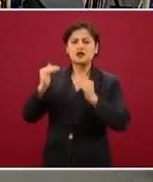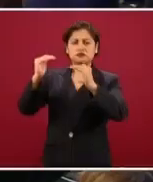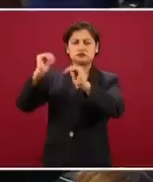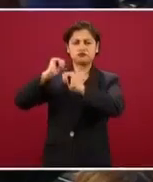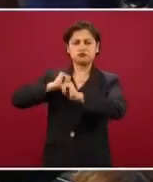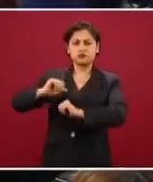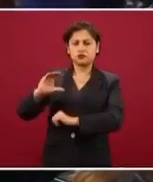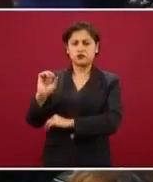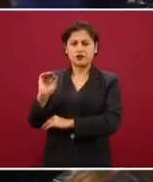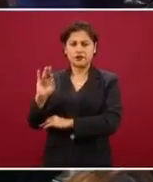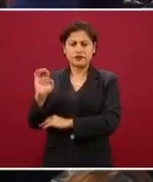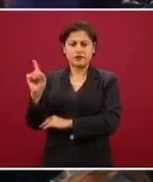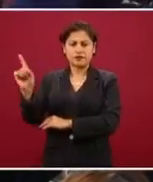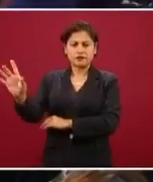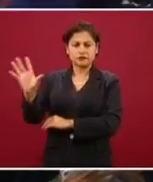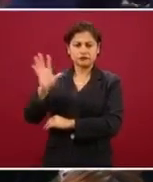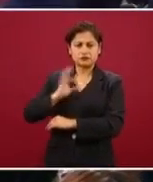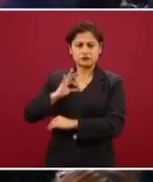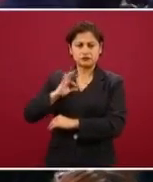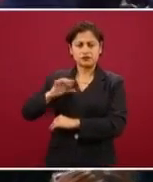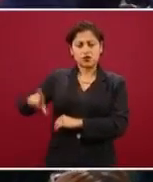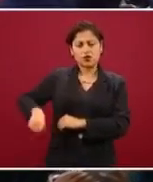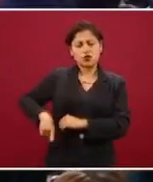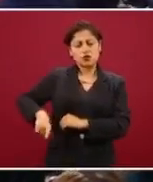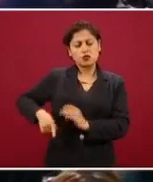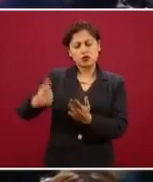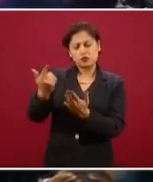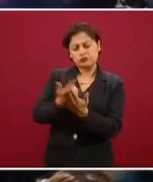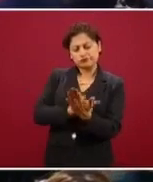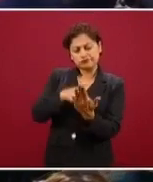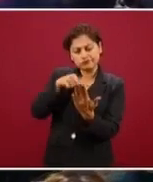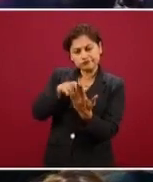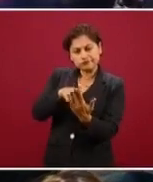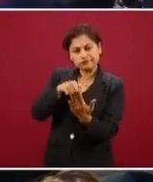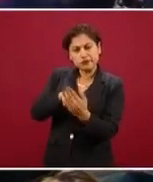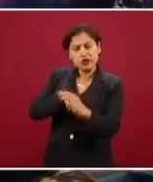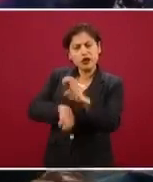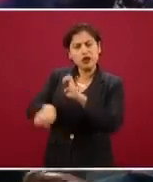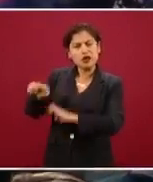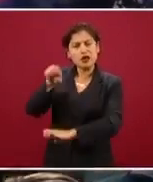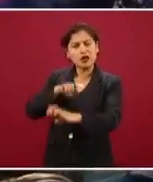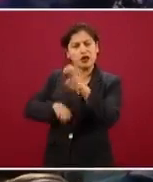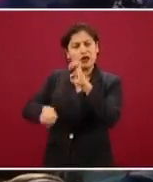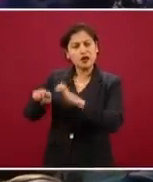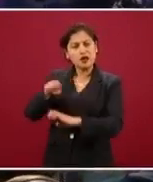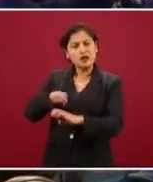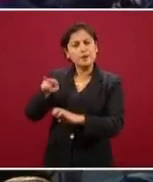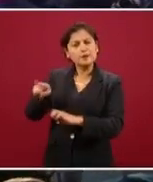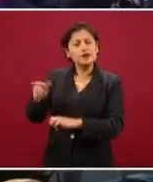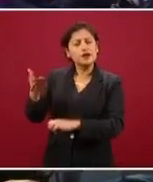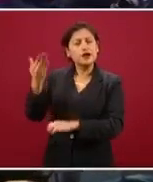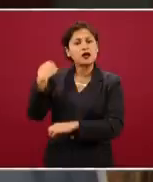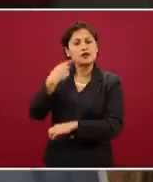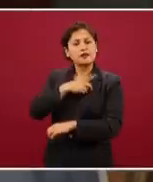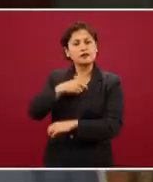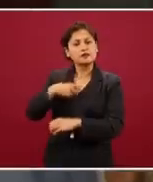que el gobierno cuenta con una lista negra de empresas que deben por el tema de la transmisión de